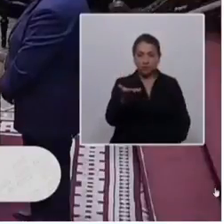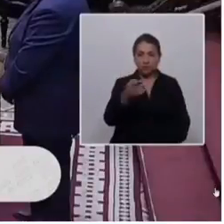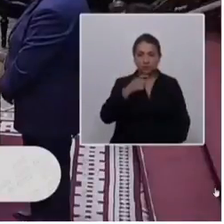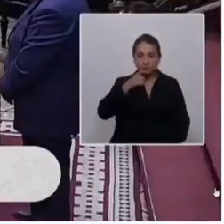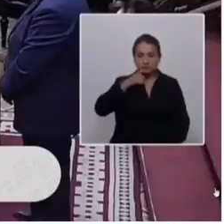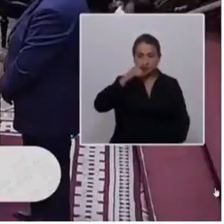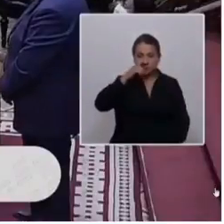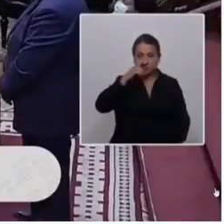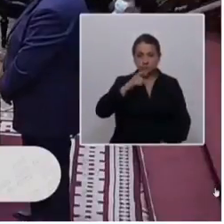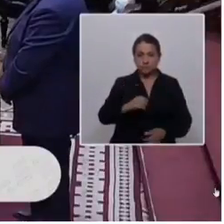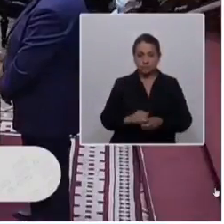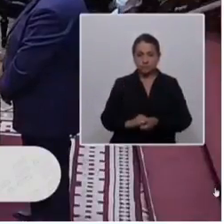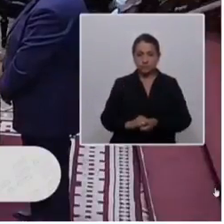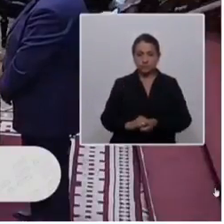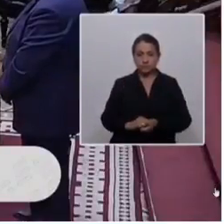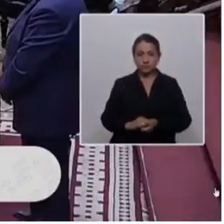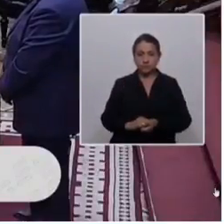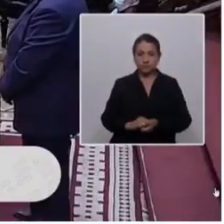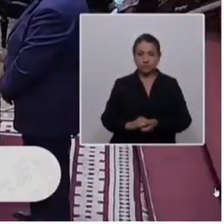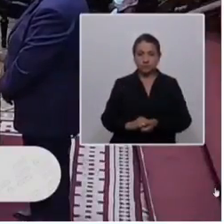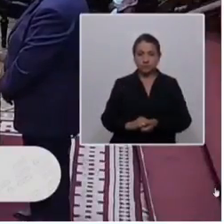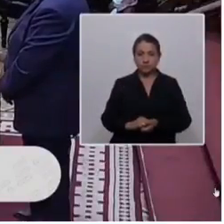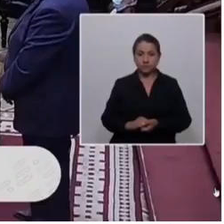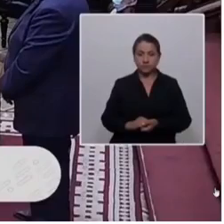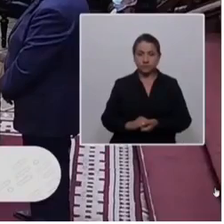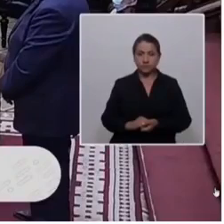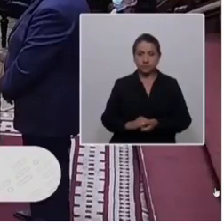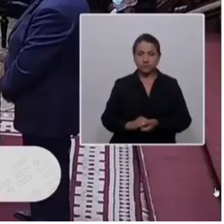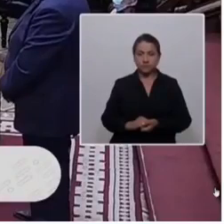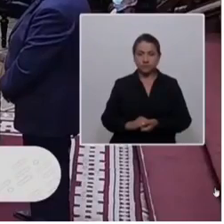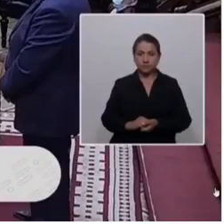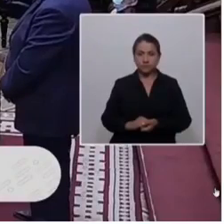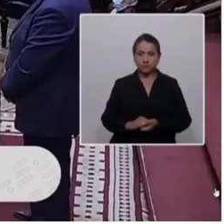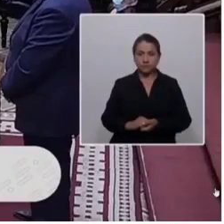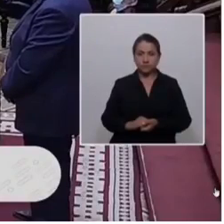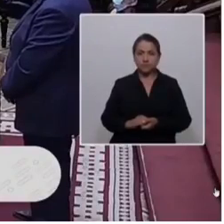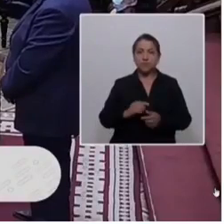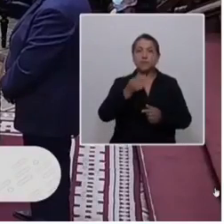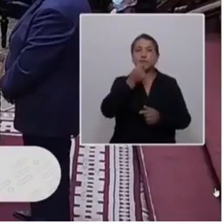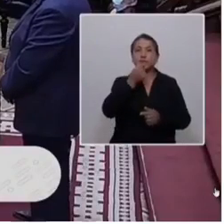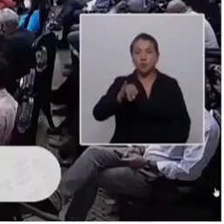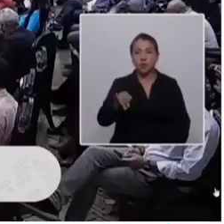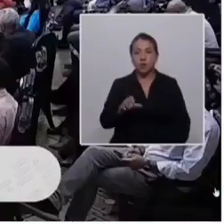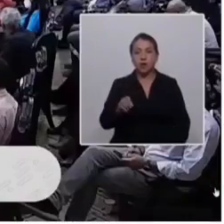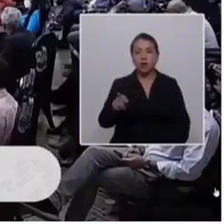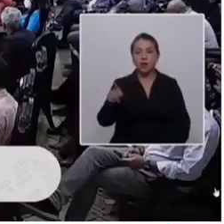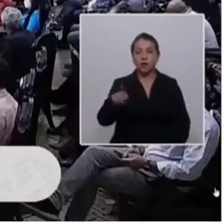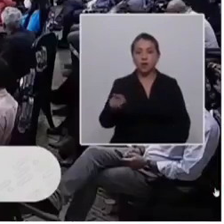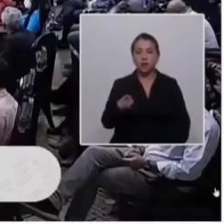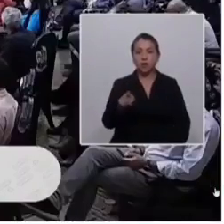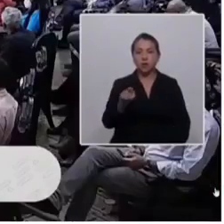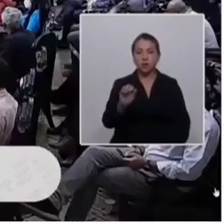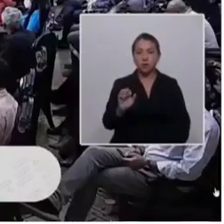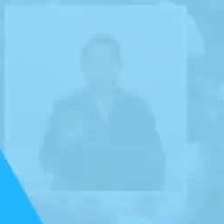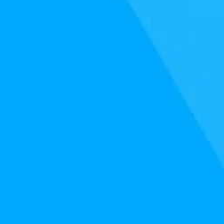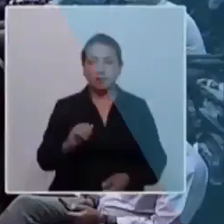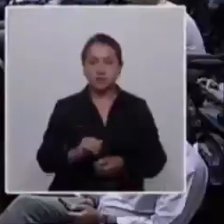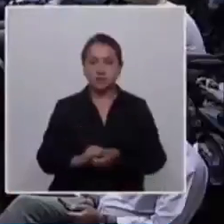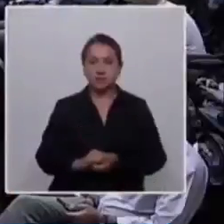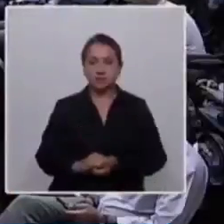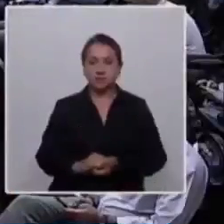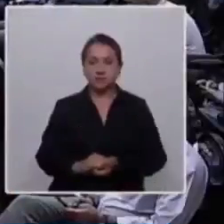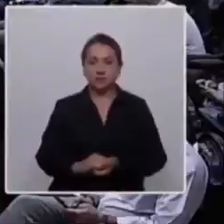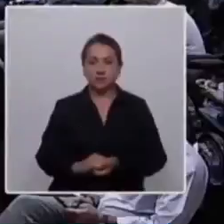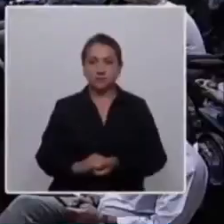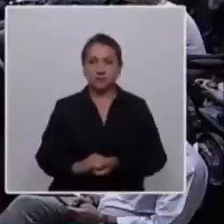Loreto Vidal, que es parte de este comité COVID en la Convención Constitucional, del cual también es parte el vicepresidente Gaspar Domínguez, anunció